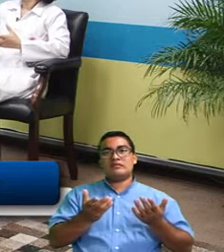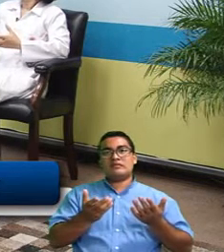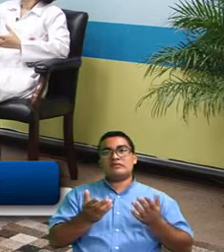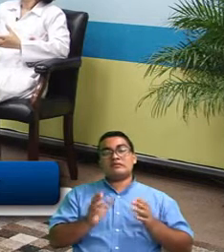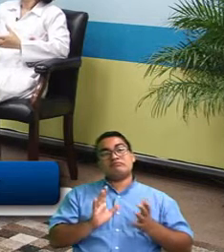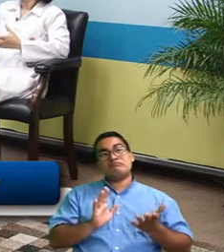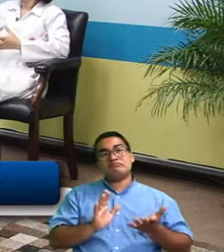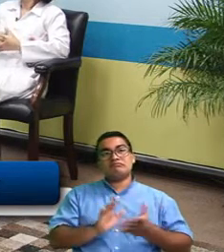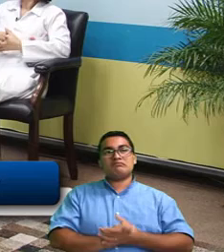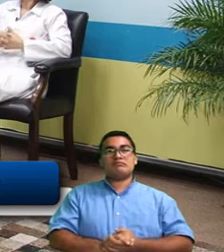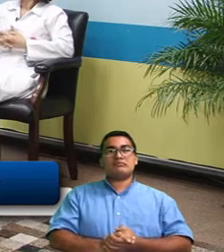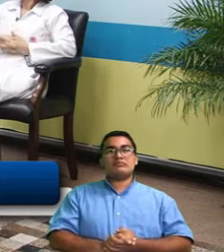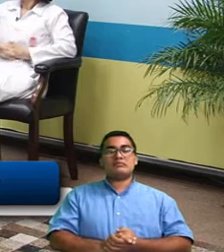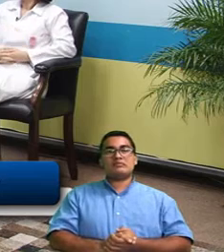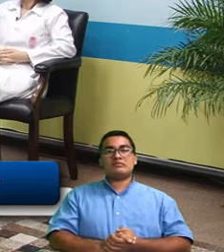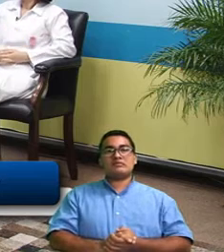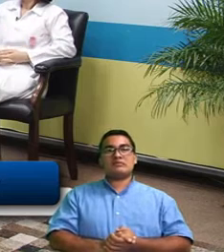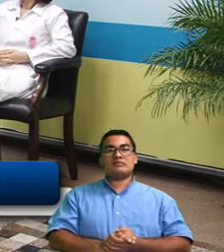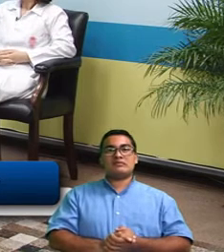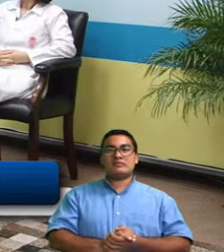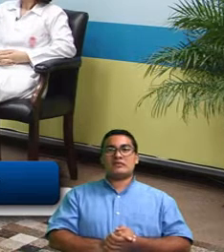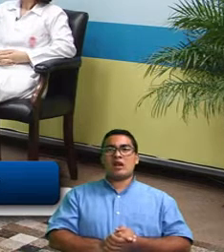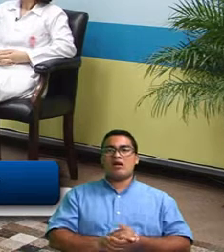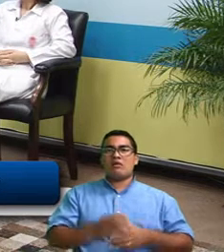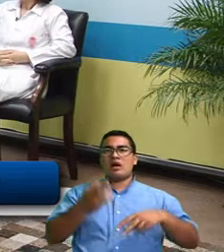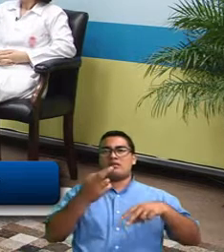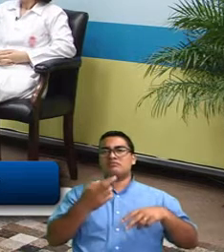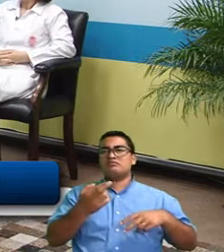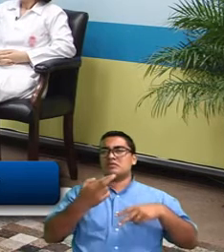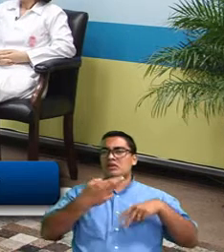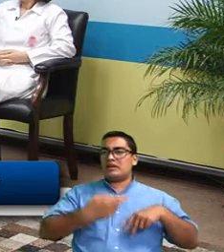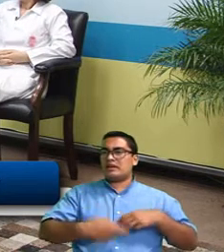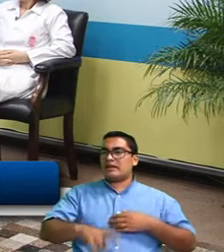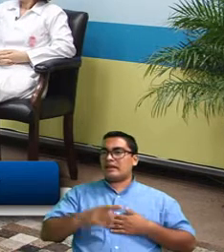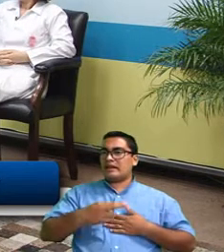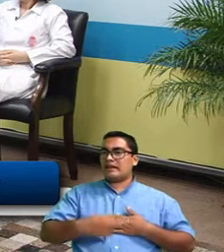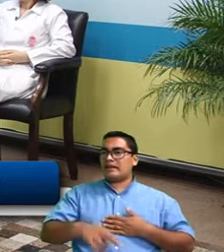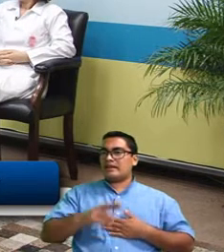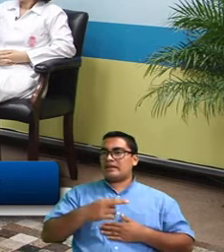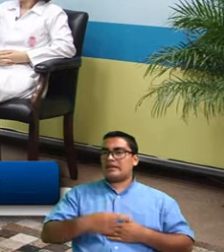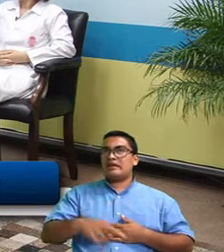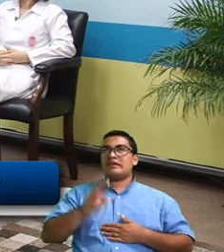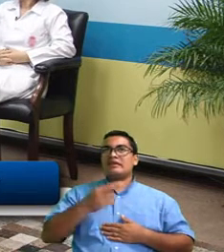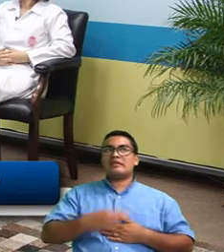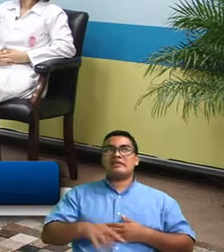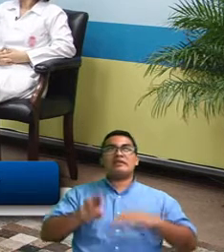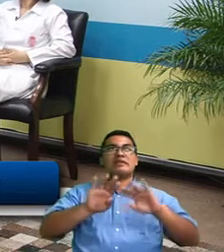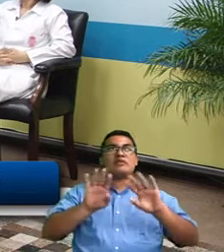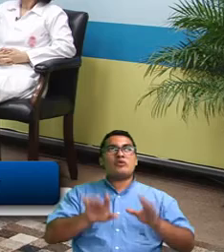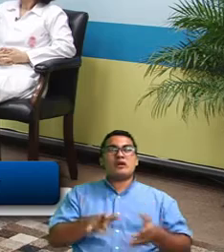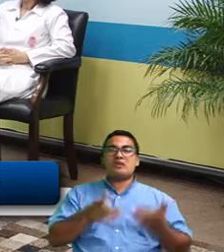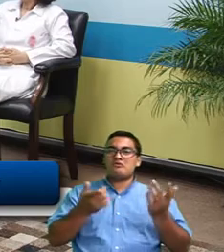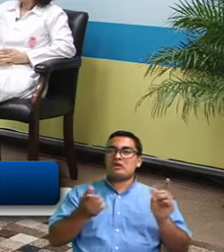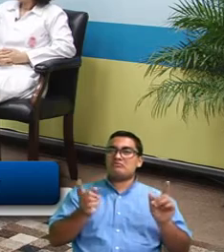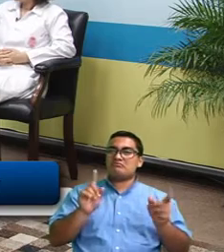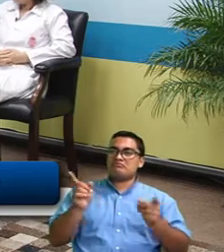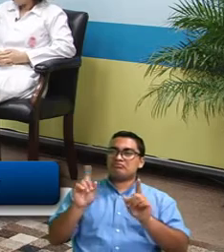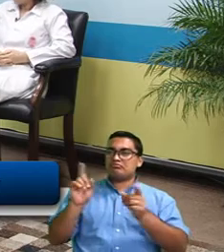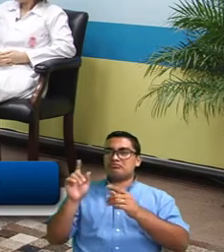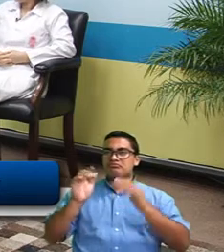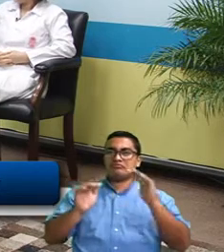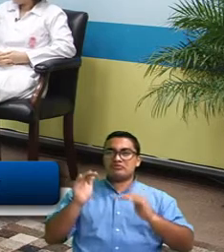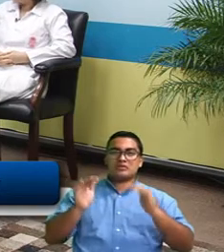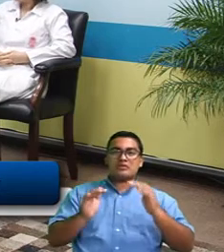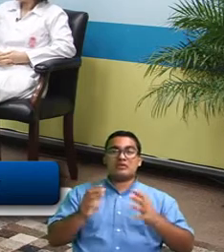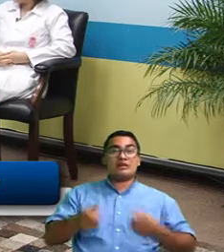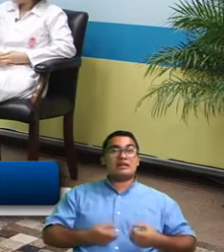temprana. Porque las alteraciones en el ciclo menstrual no tiene que ver nada con señales de que la paciente pueda A veces tener que... puede haber, pero ya estamos hablando de un